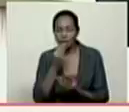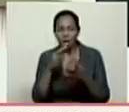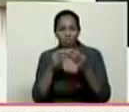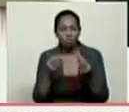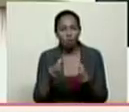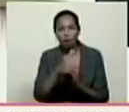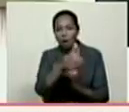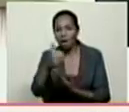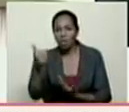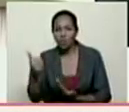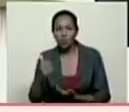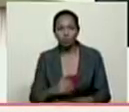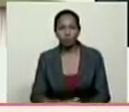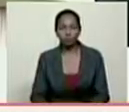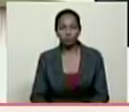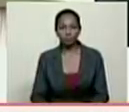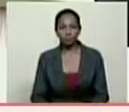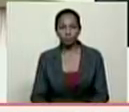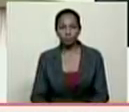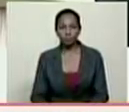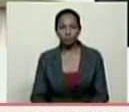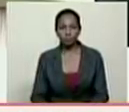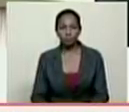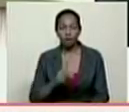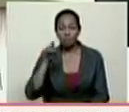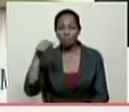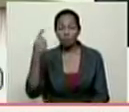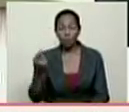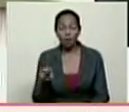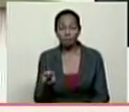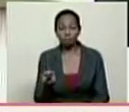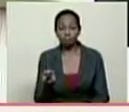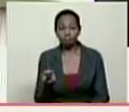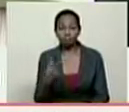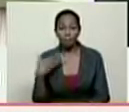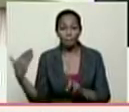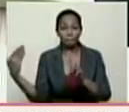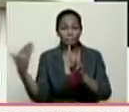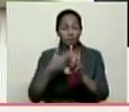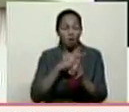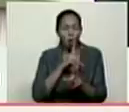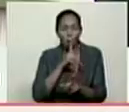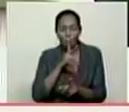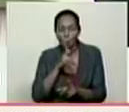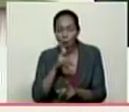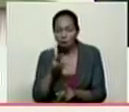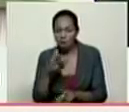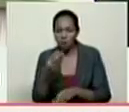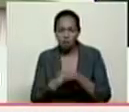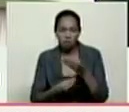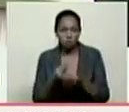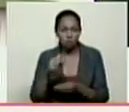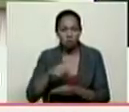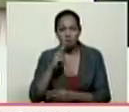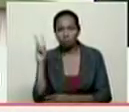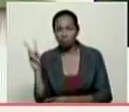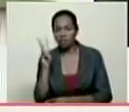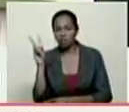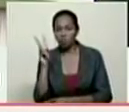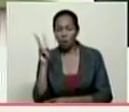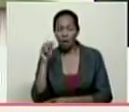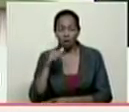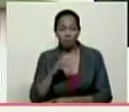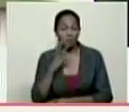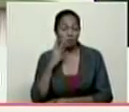para todos. Luego del más brutal ataque que haya sufrido, en este